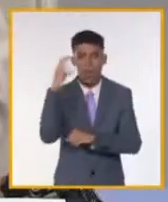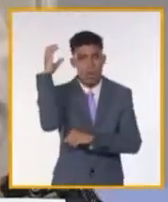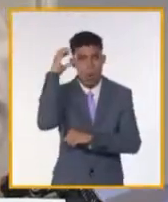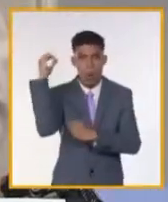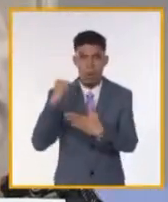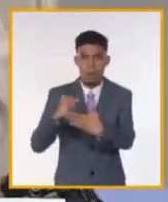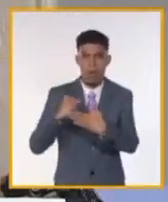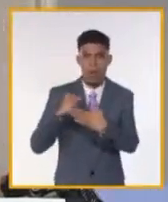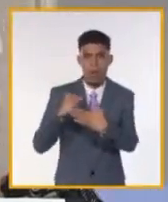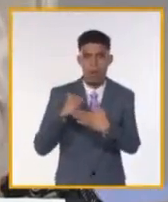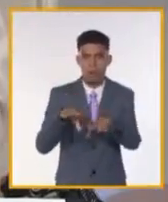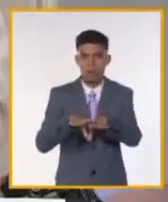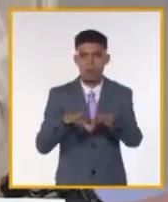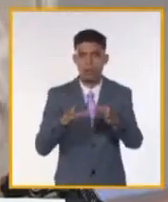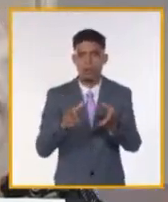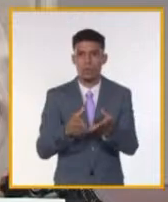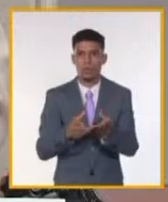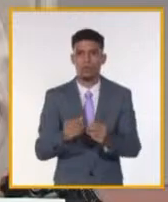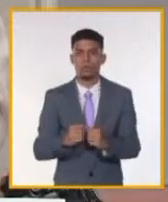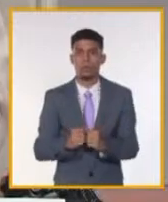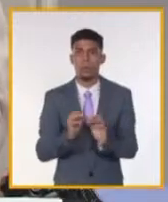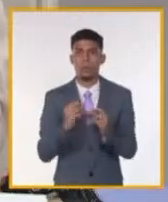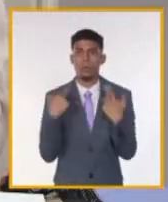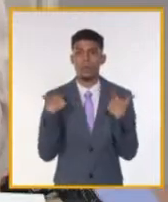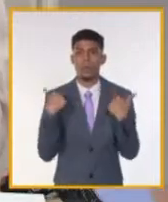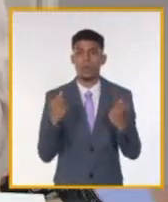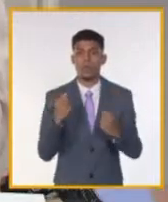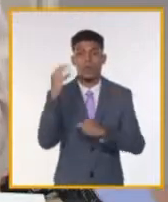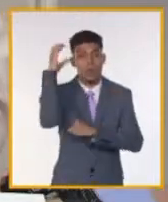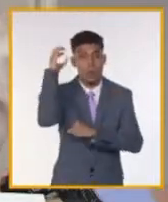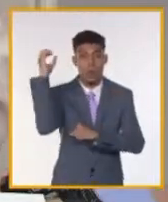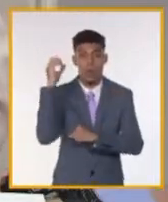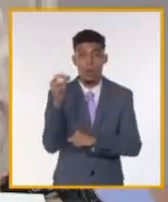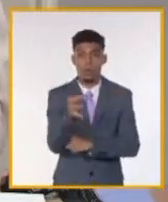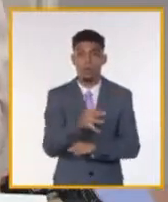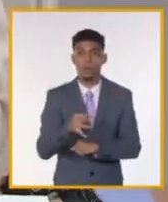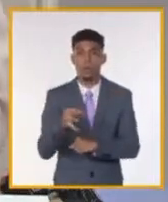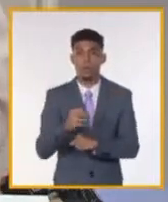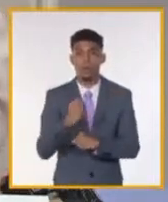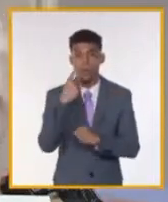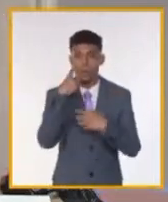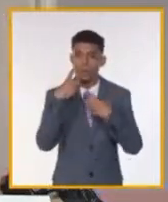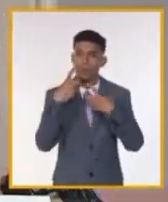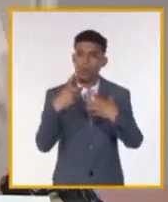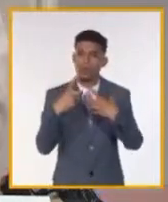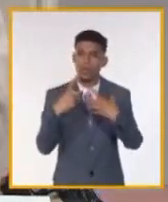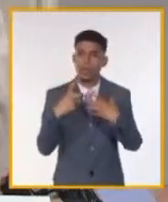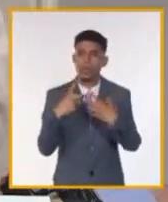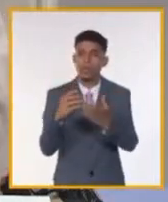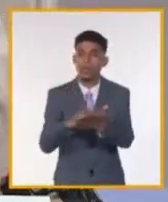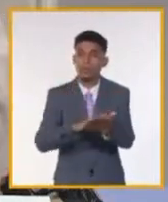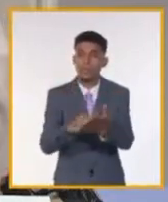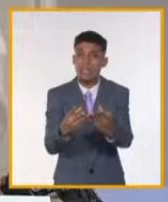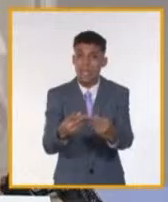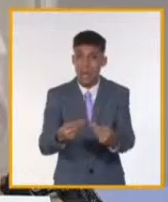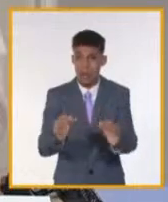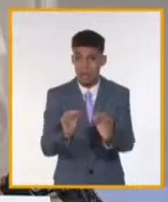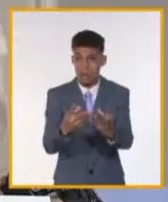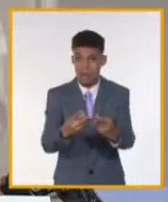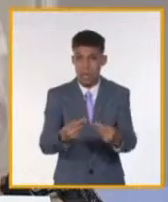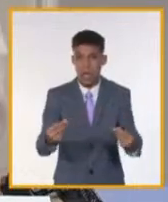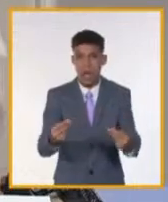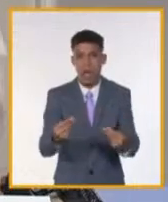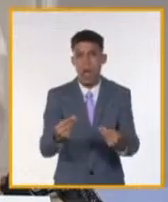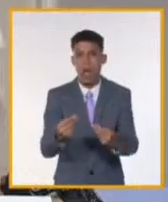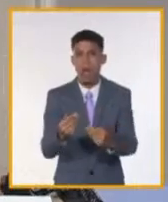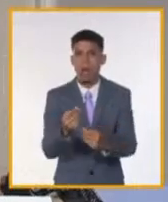Estado bajo la dirección de los gobiernos locales. Es importante que se conozca, Randy, que ninguna tierra está desatendida